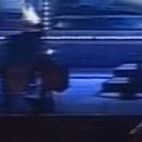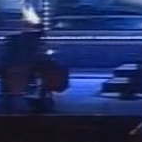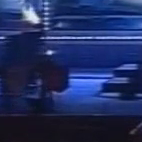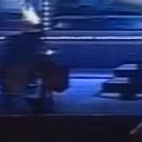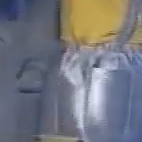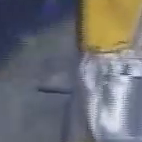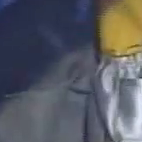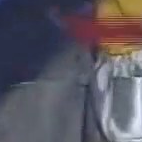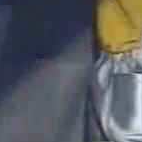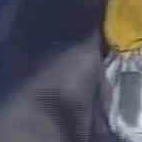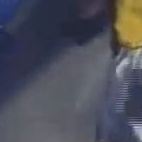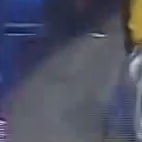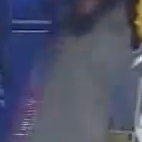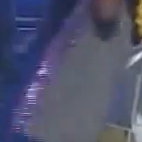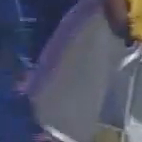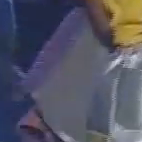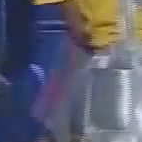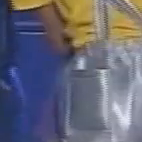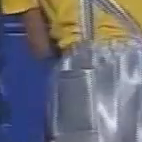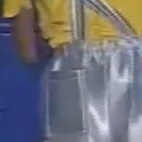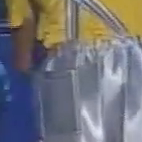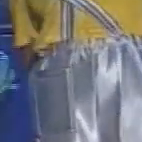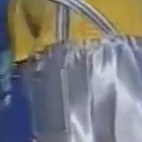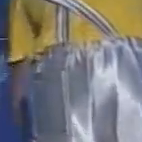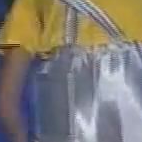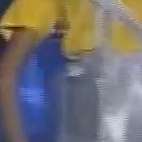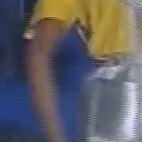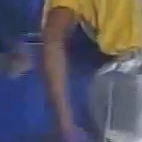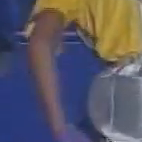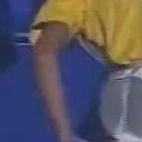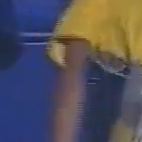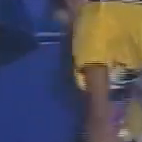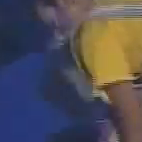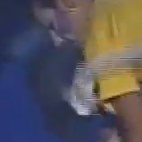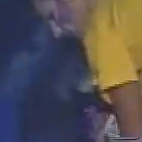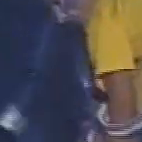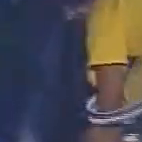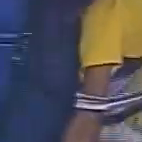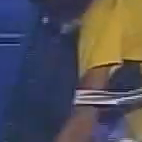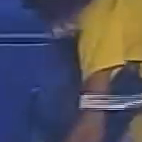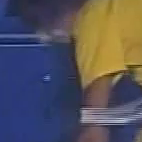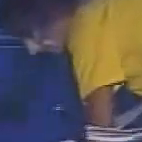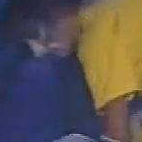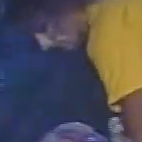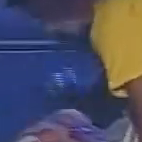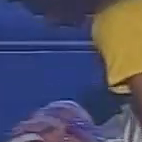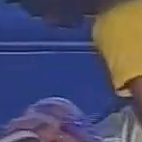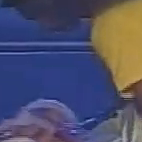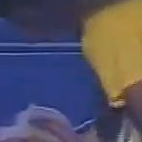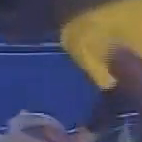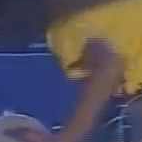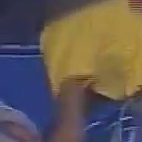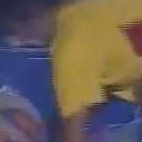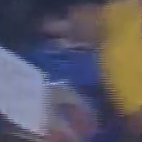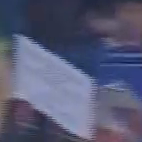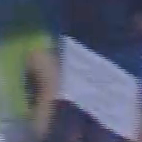Estoy en Tenerife, ¿dónde coño estoy? ¡Hola! ¿Qué tal? ¡Buenas noches! ¡Buenas noches! ¡Soy de